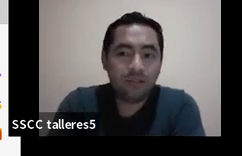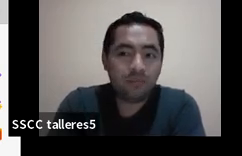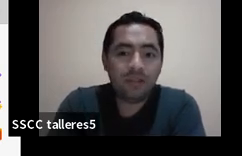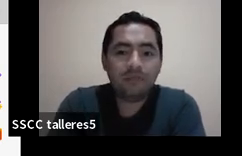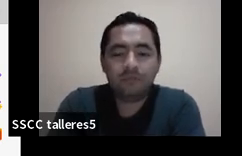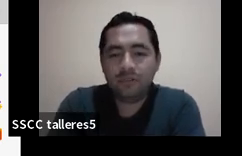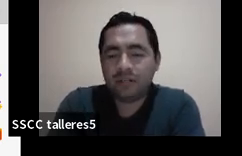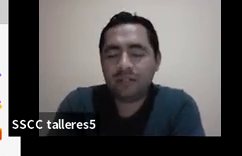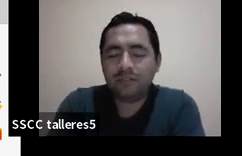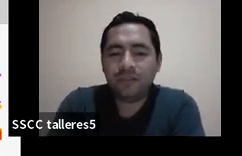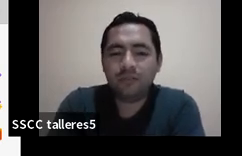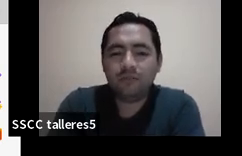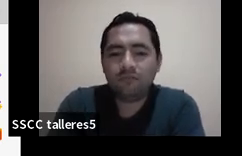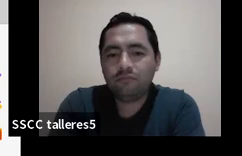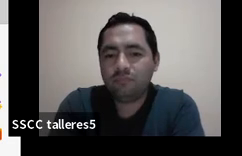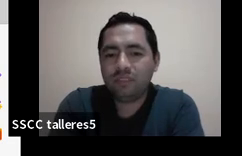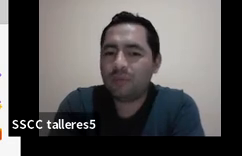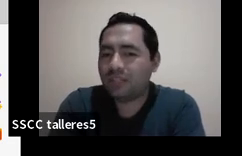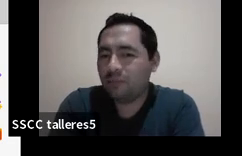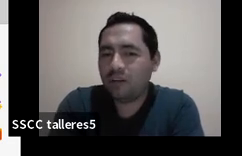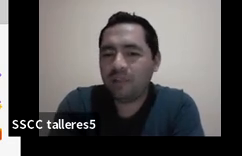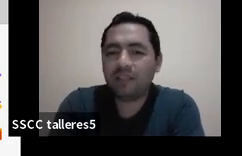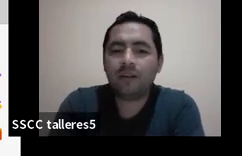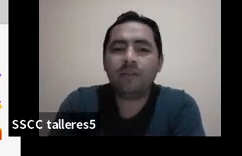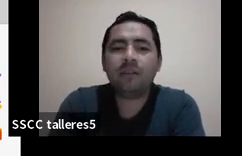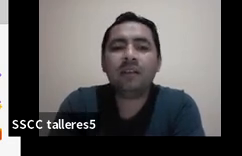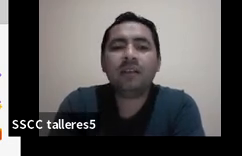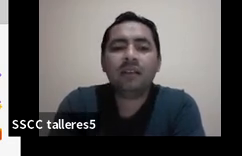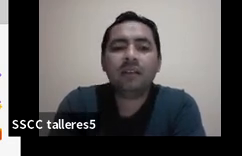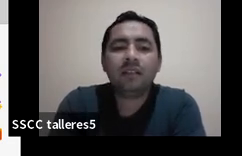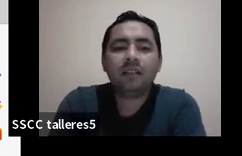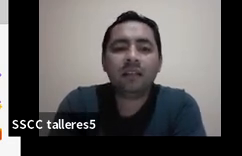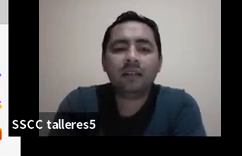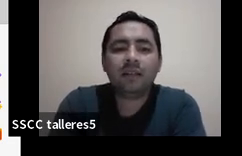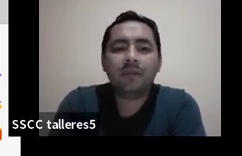a avanzar hasta donde pueda, porque en realidad nos falta estamos casi por la mitad, creo.